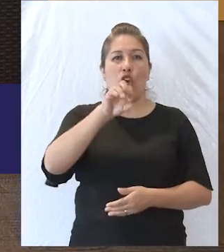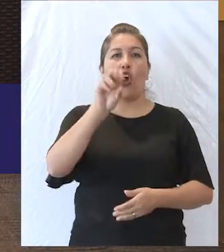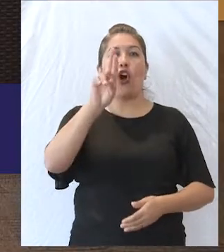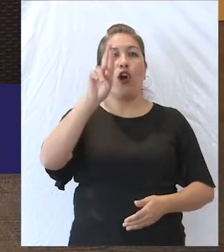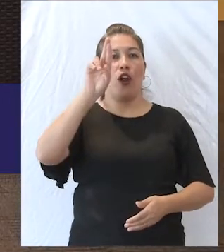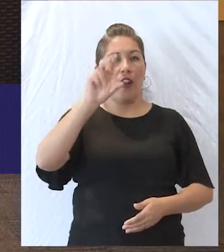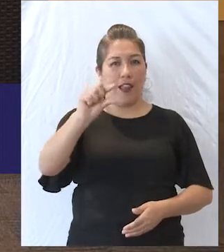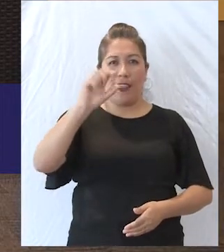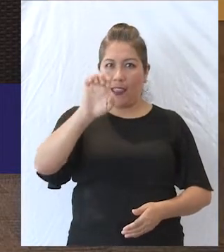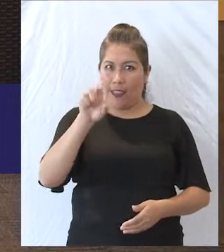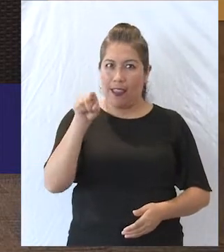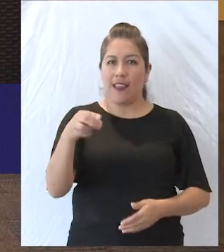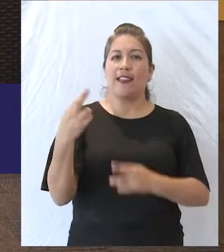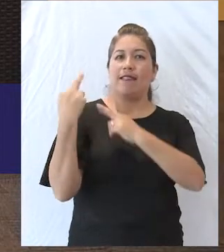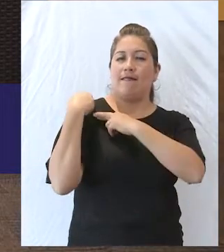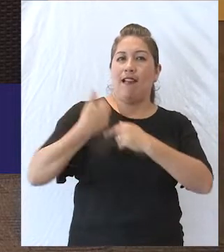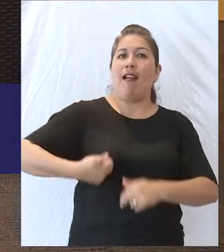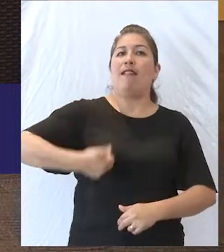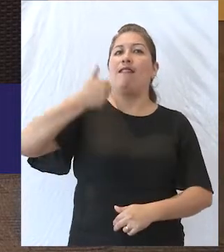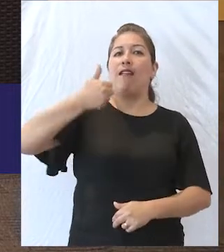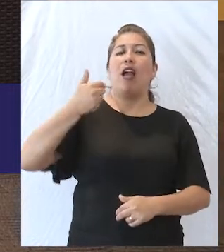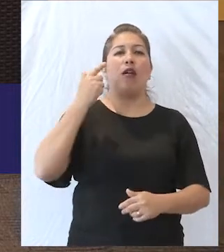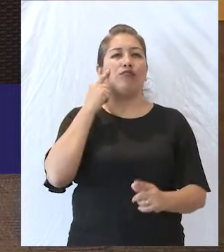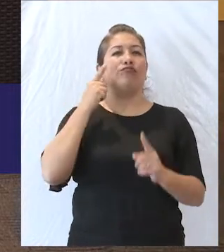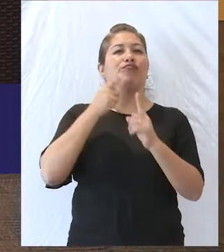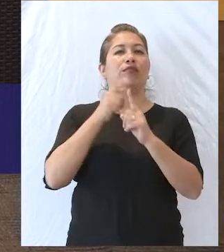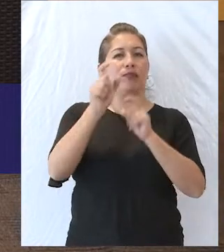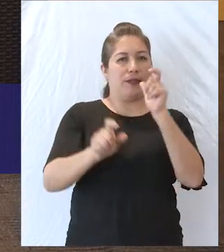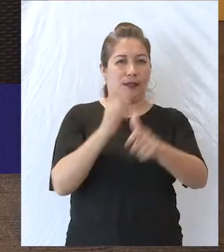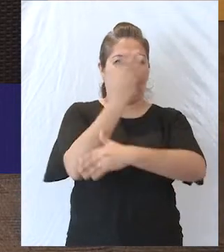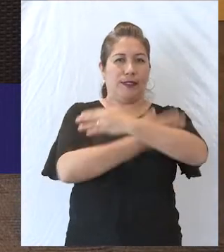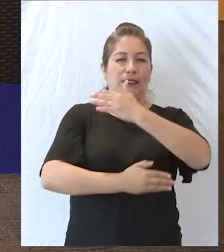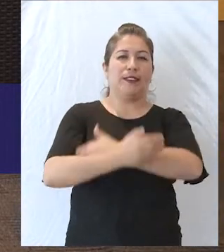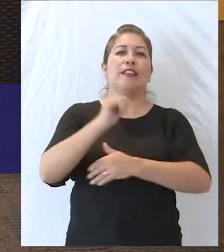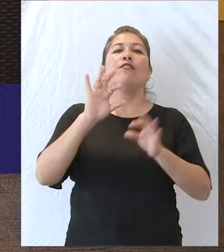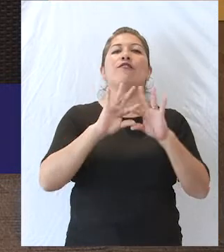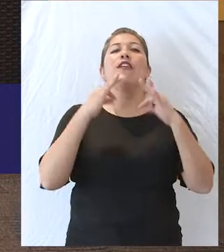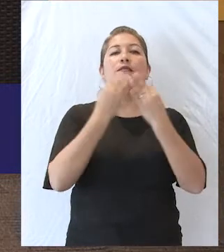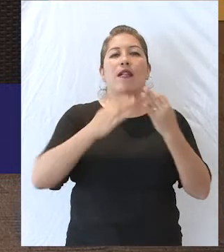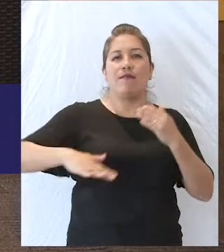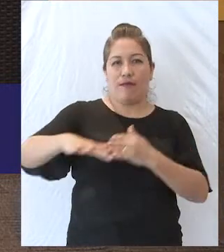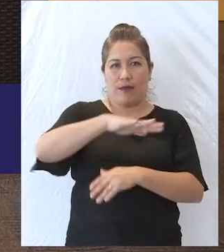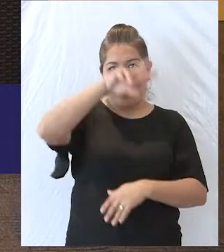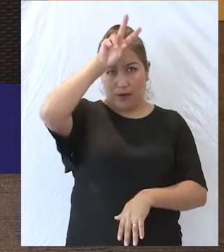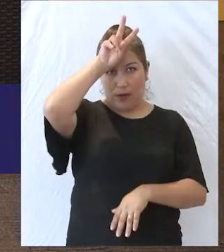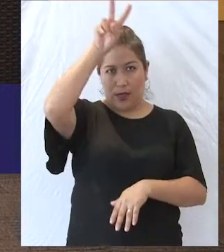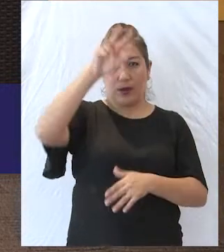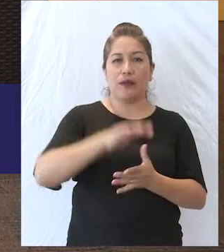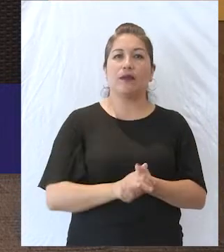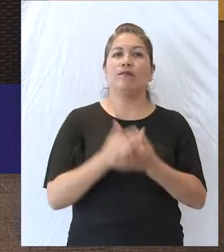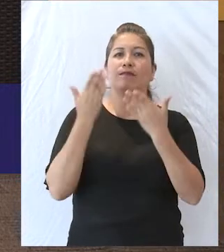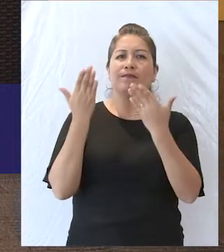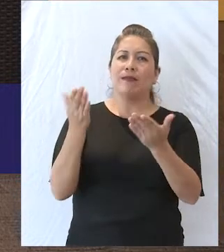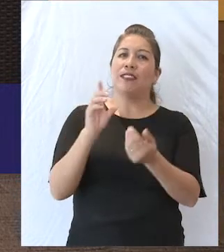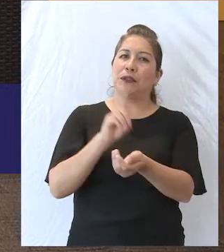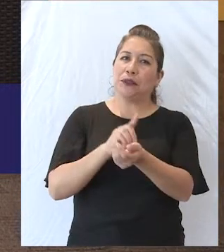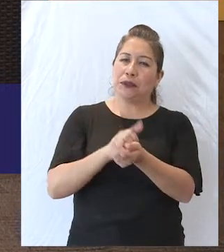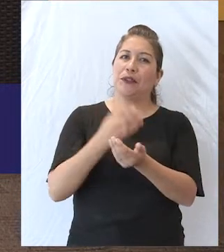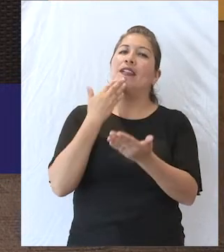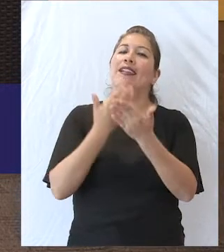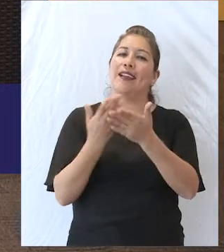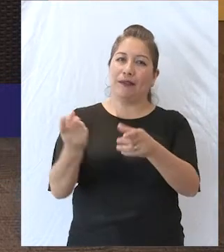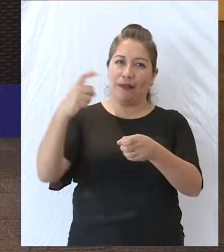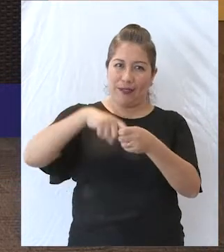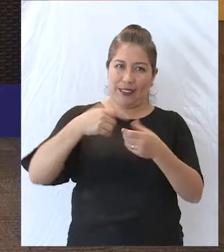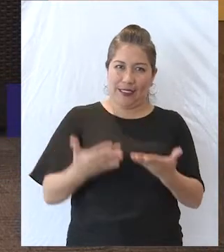Jorge Balbín Cóndor, coordinador nacional del Frente de las Personas con Discapacidad y Familiares del Perú.